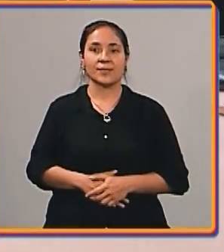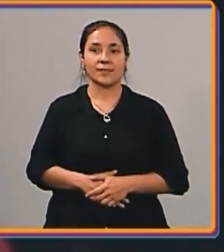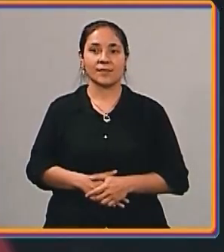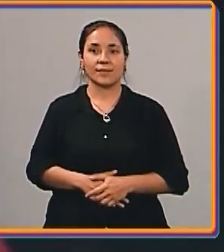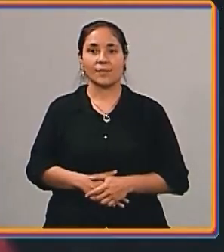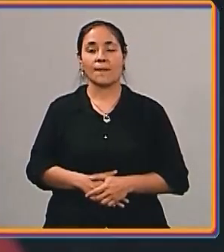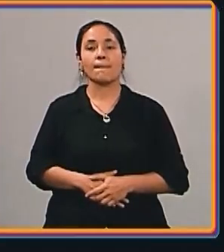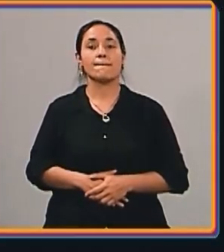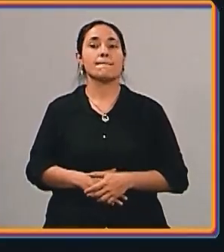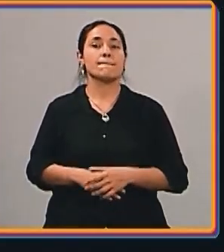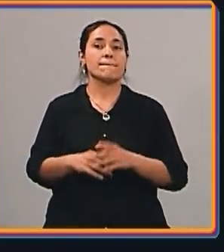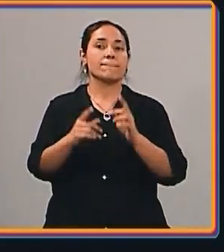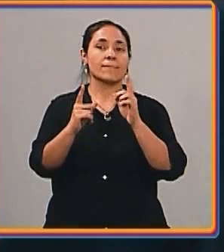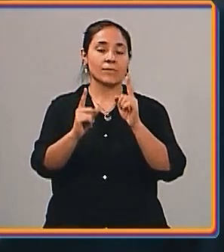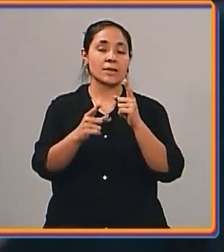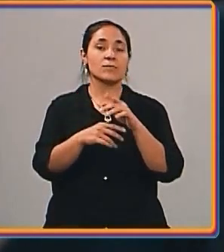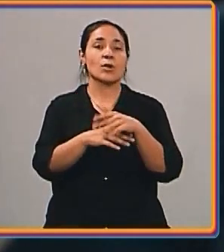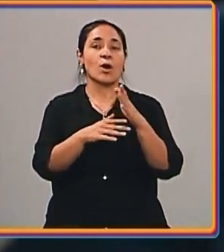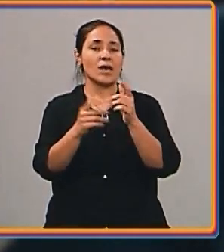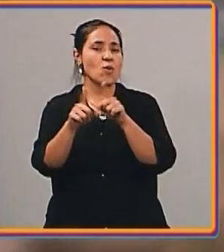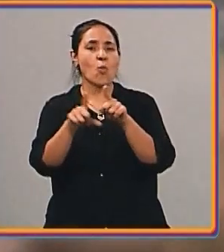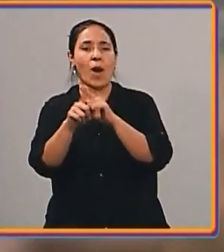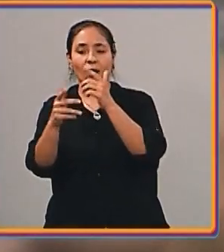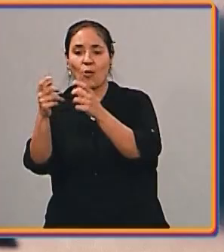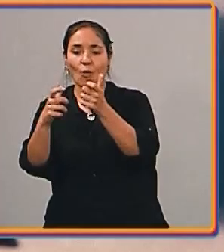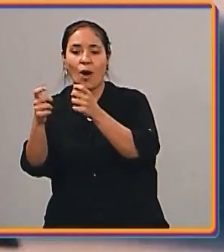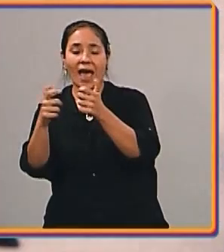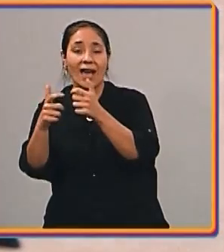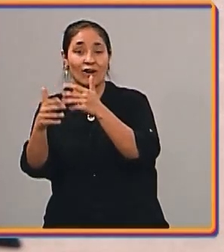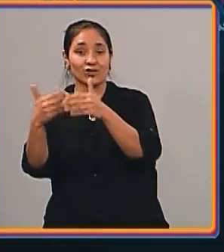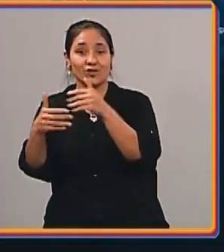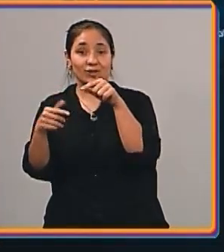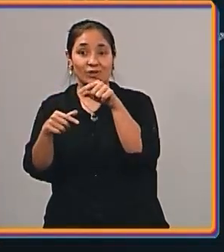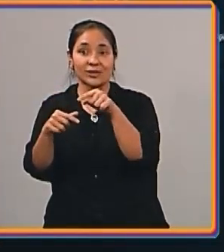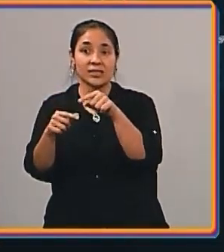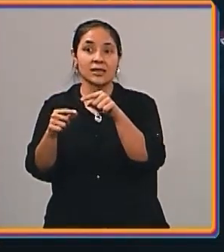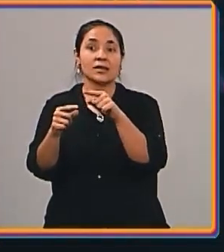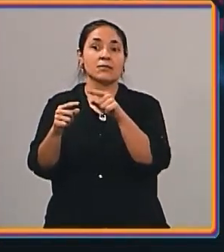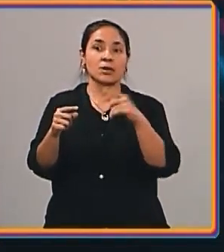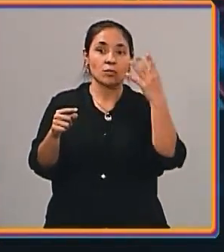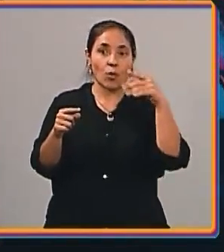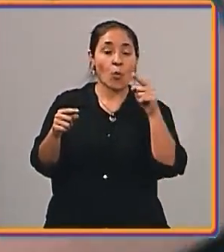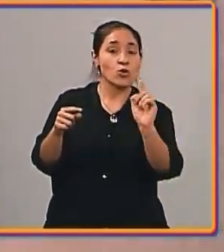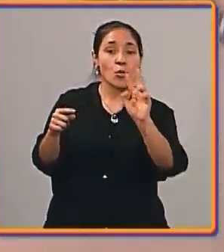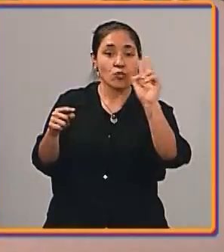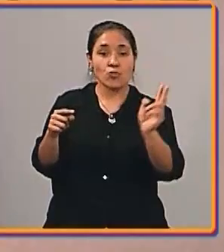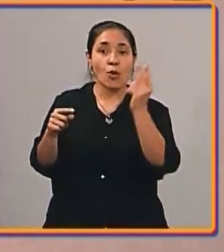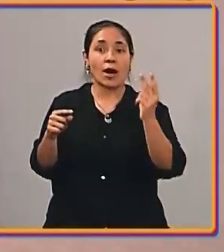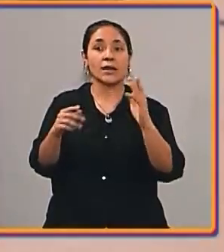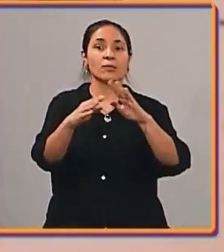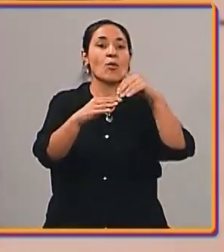Pero a no desesperar, ya que fiel al espíritu de los videojuegos, si un marín muere, resurgirá en el mapa al siguiente turno.